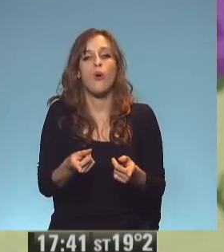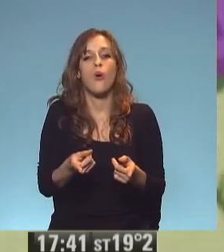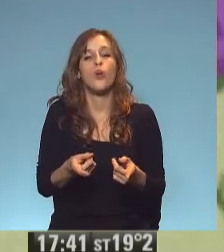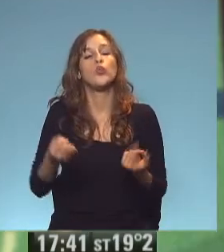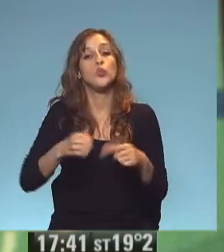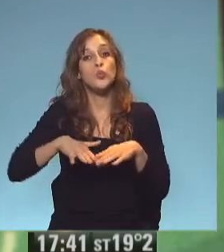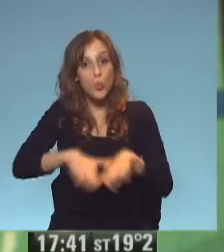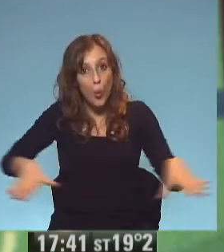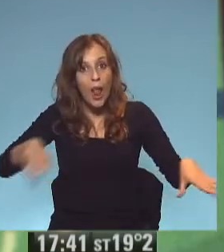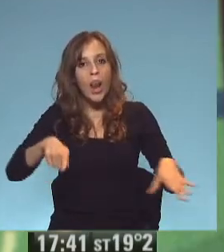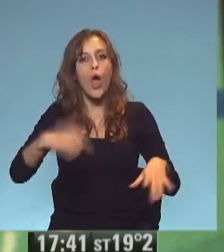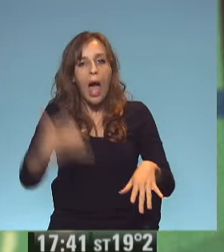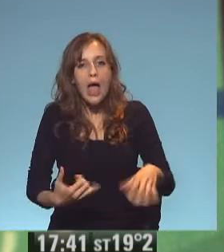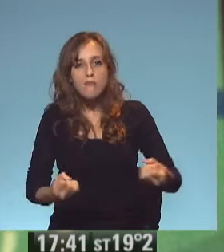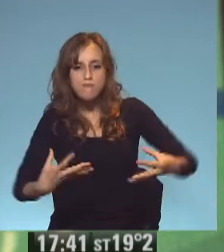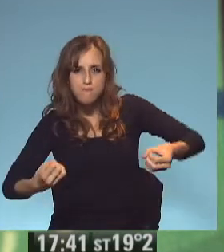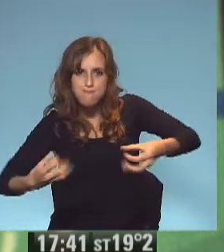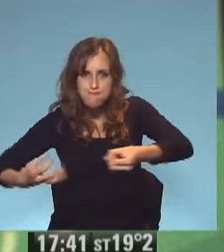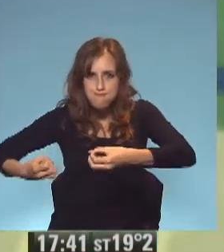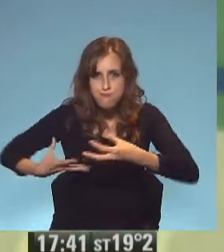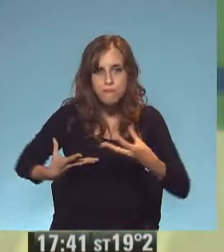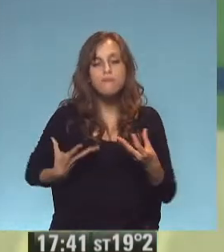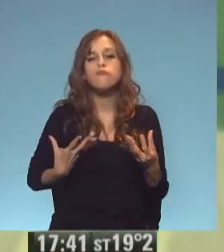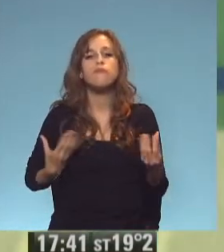suelo. ¿Y cómo se comprueba?